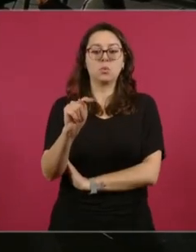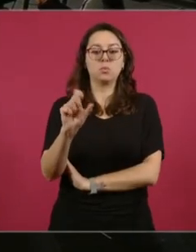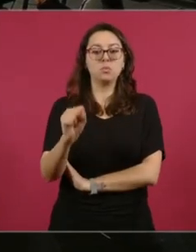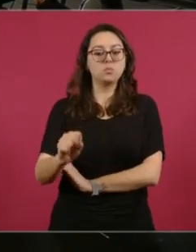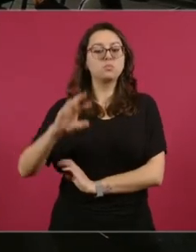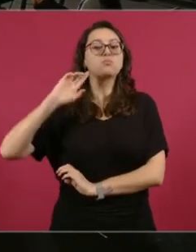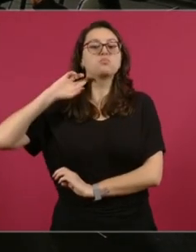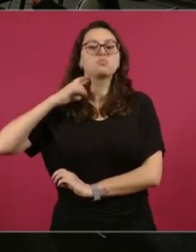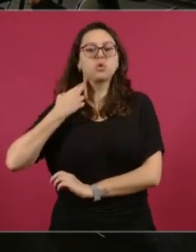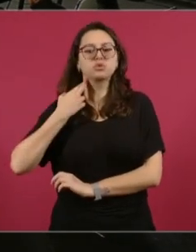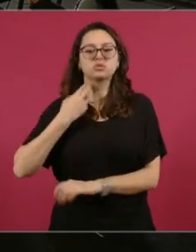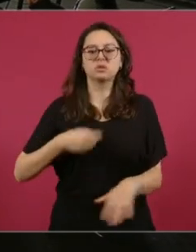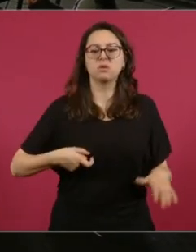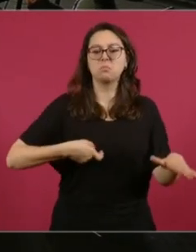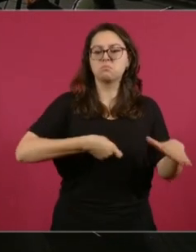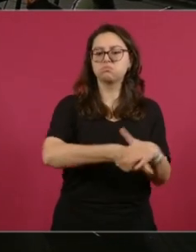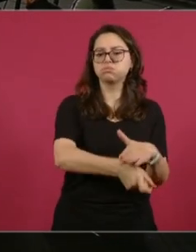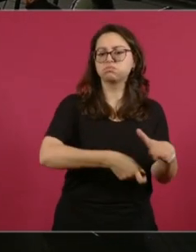mañana,